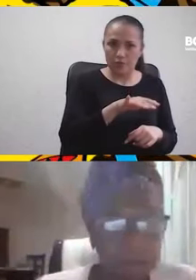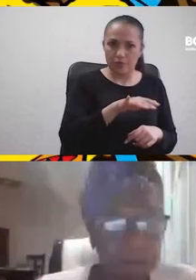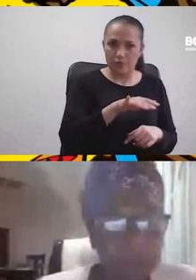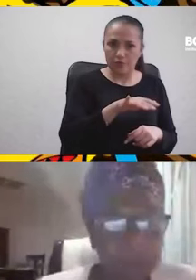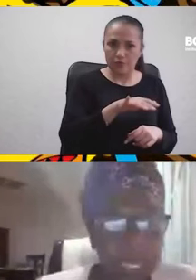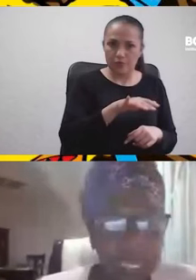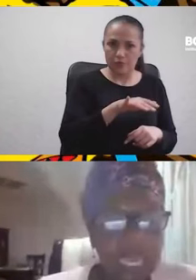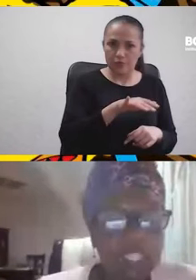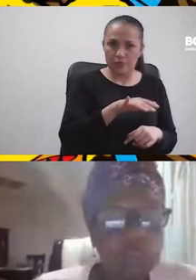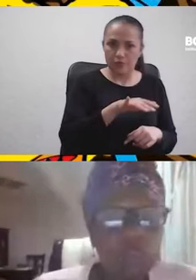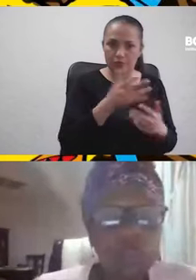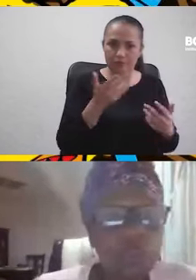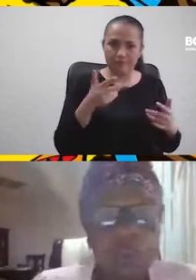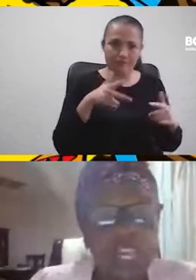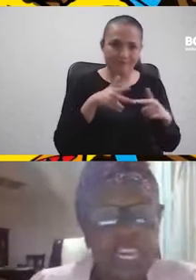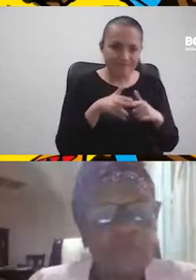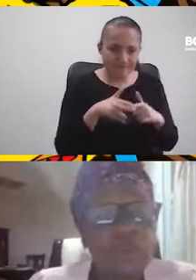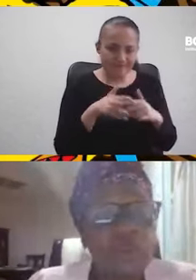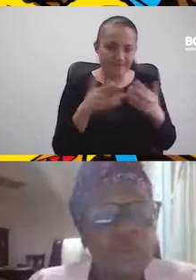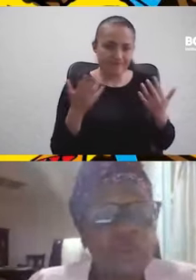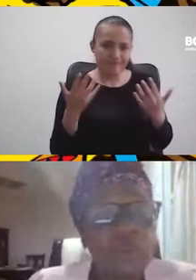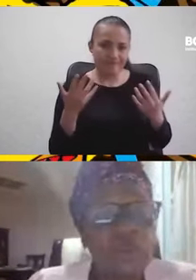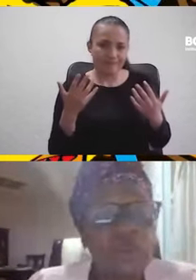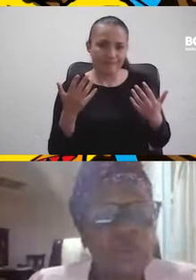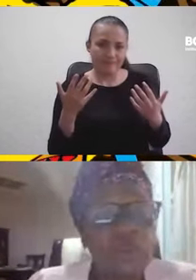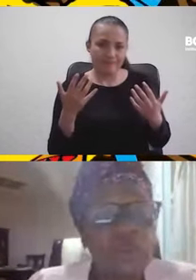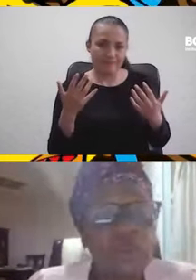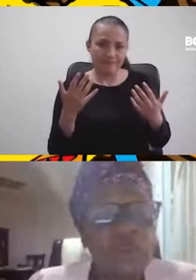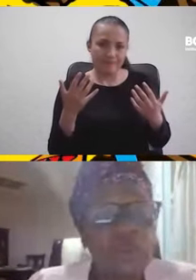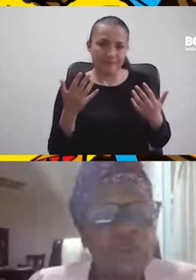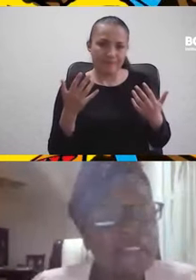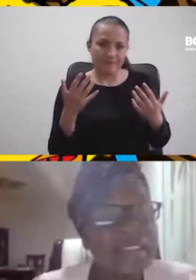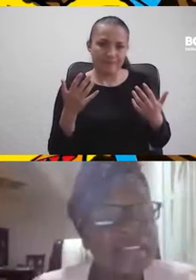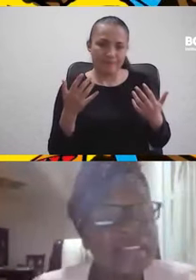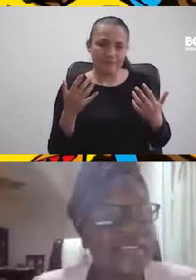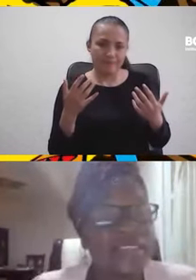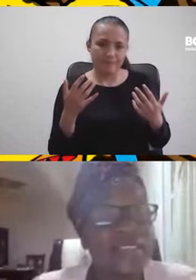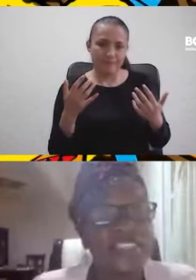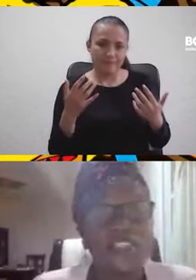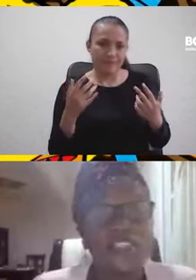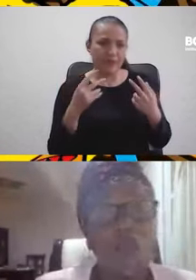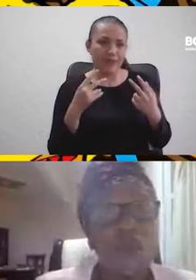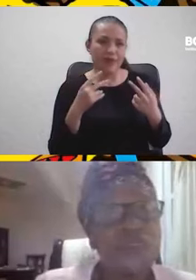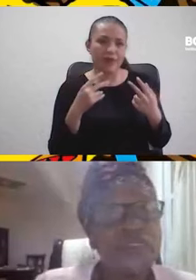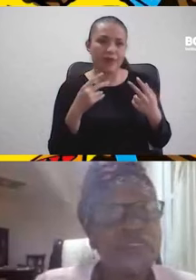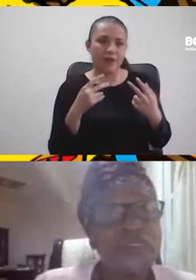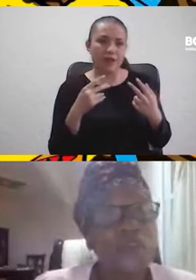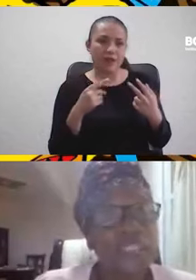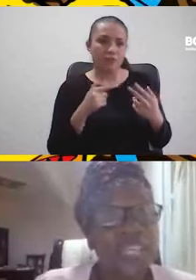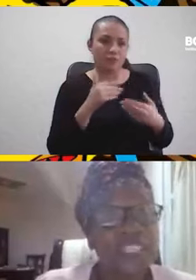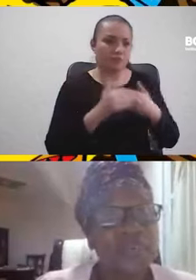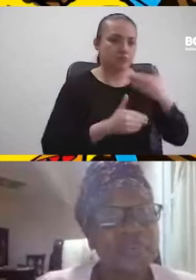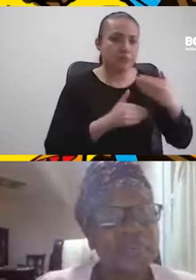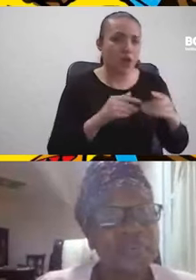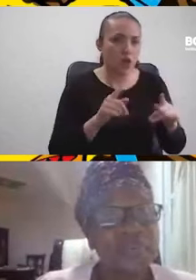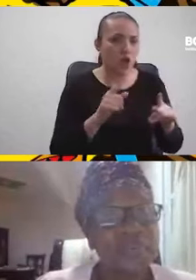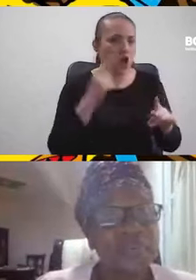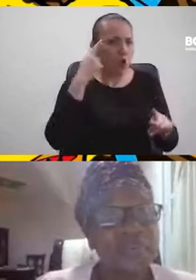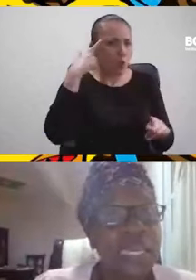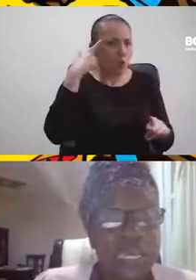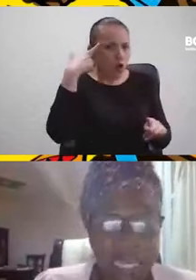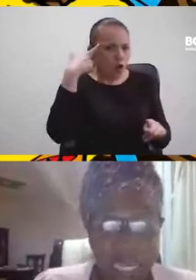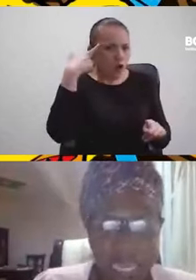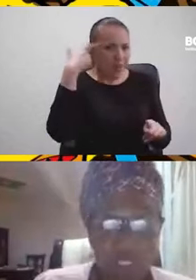estudio o el libro no era visto como un avance, sino como un retroceso, y que eso